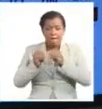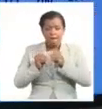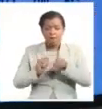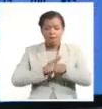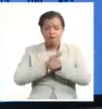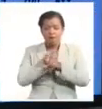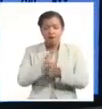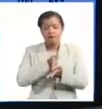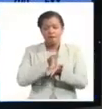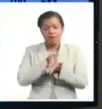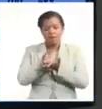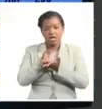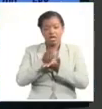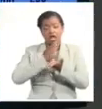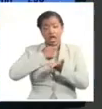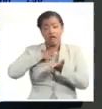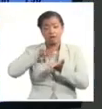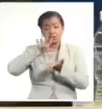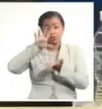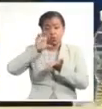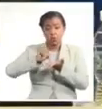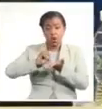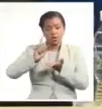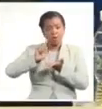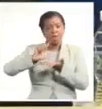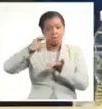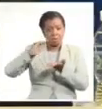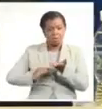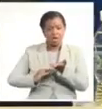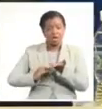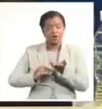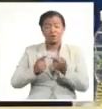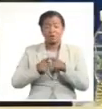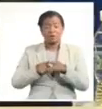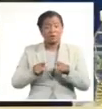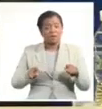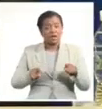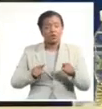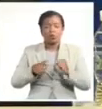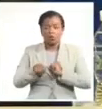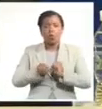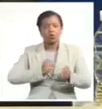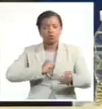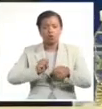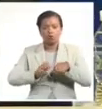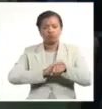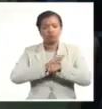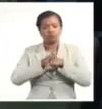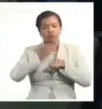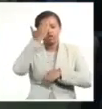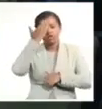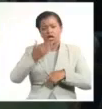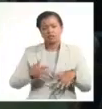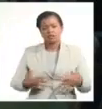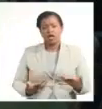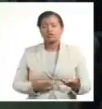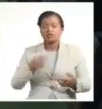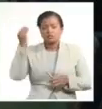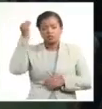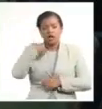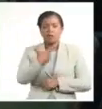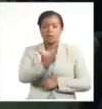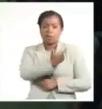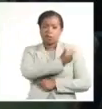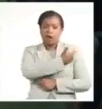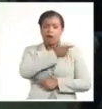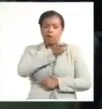se mantiene por debajo de los 50 diagnósticos diarios y existe un control de la enfermedad gracias a los altos índices de